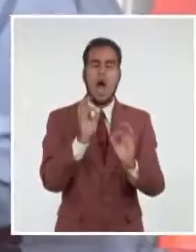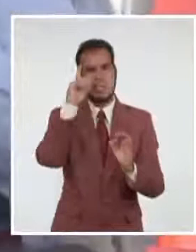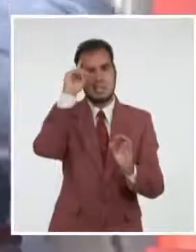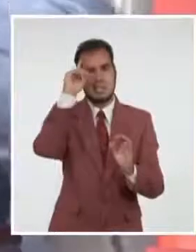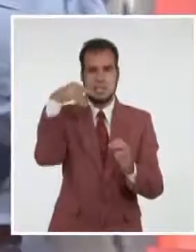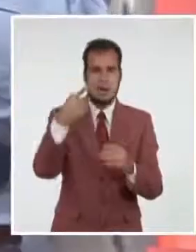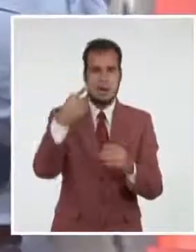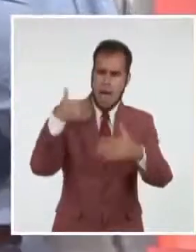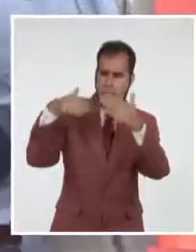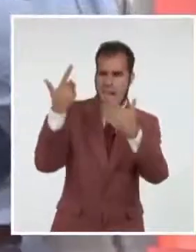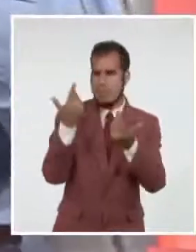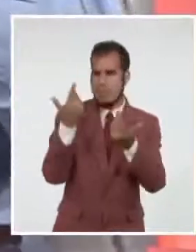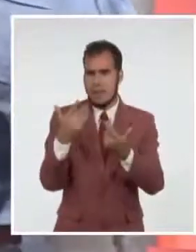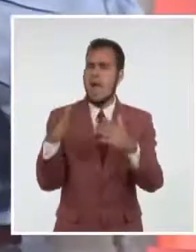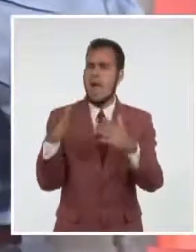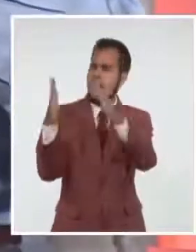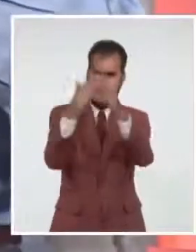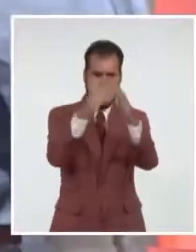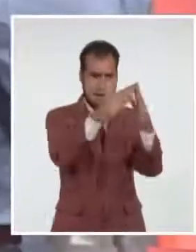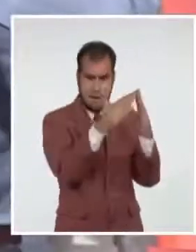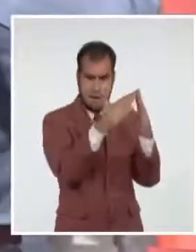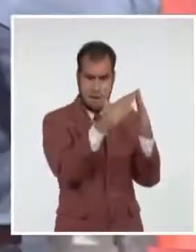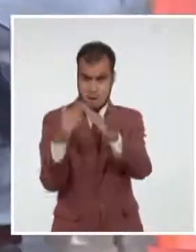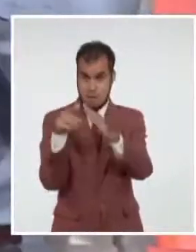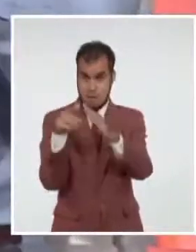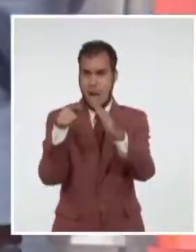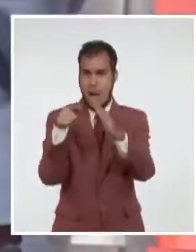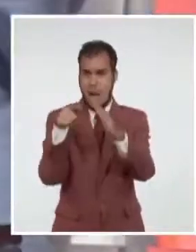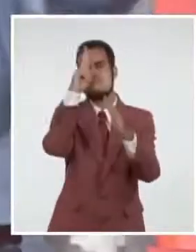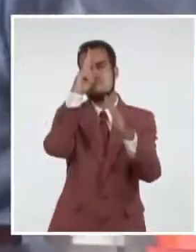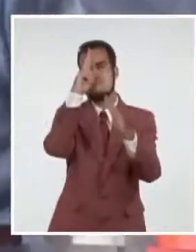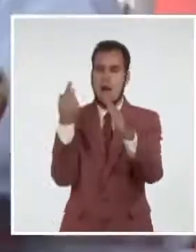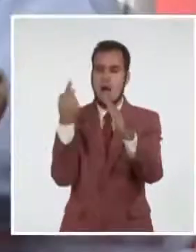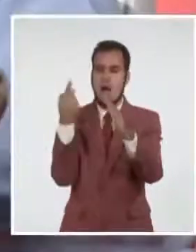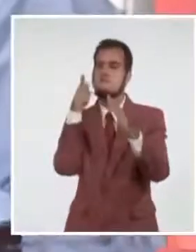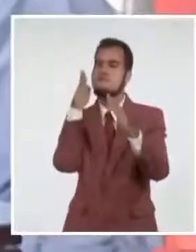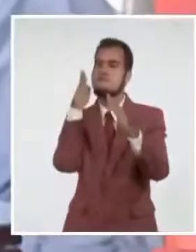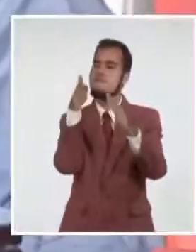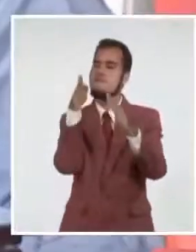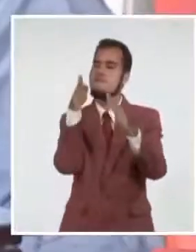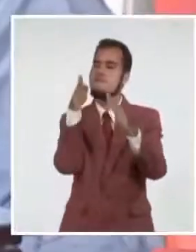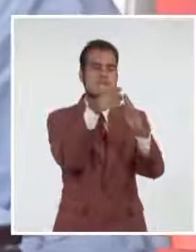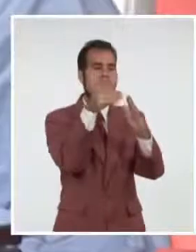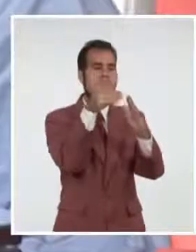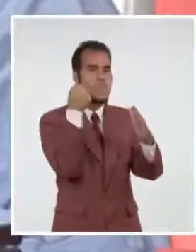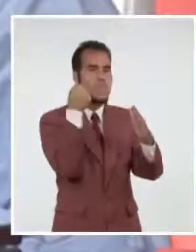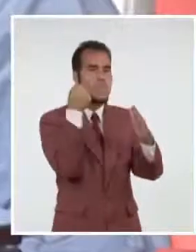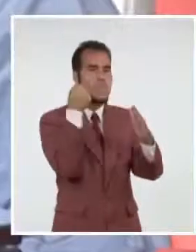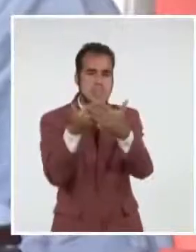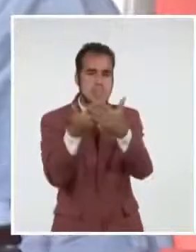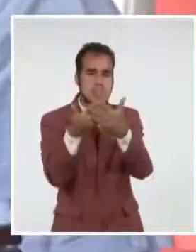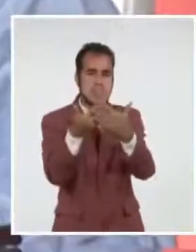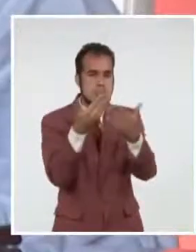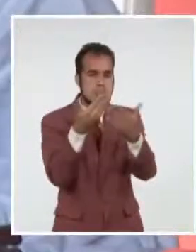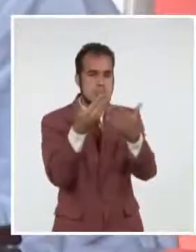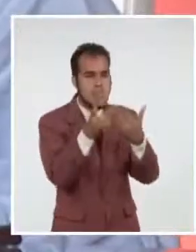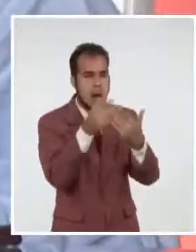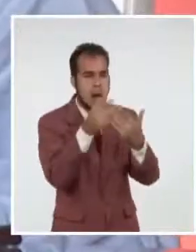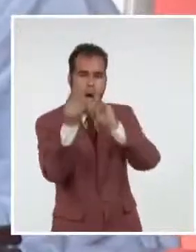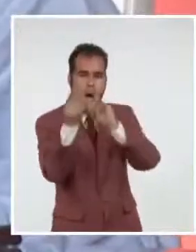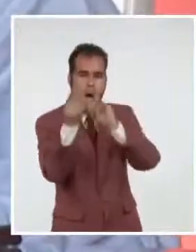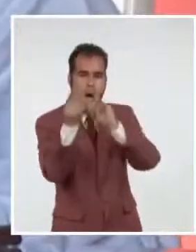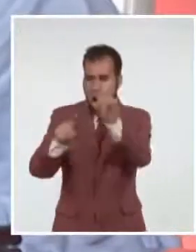se hacían estudios en una manzana, en un consejo popular completo, a todo el mundo, realmente eso